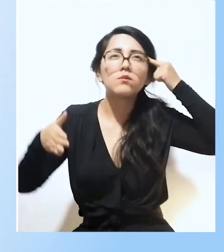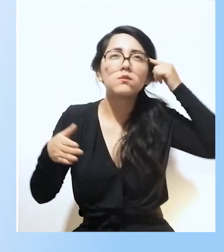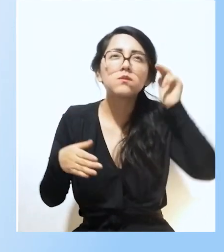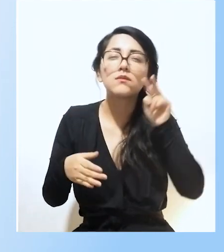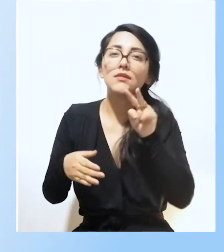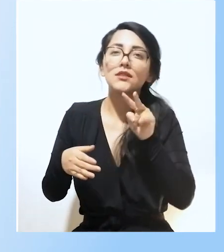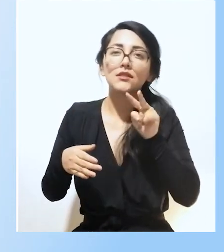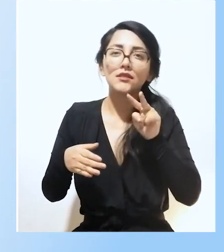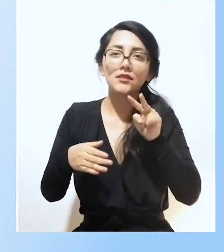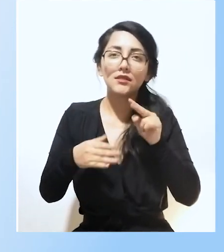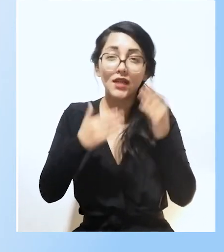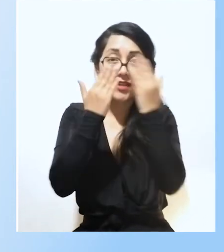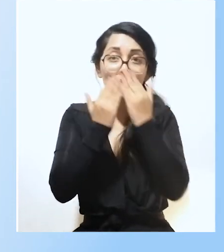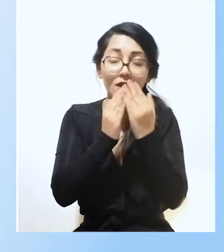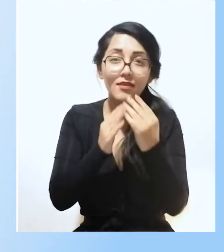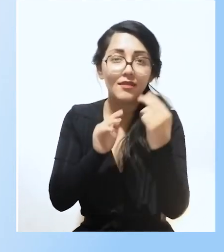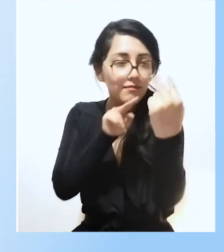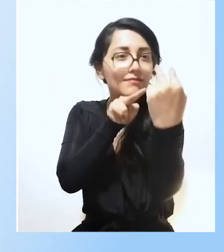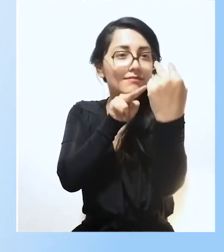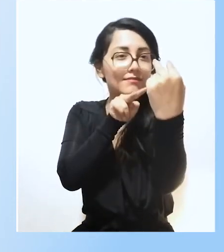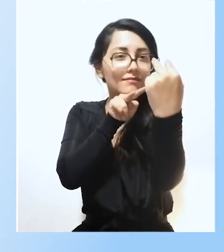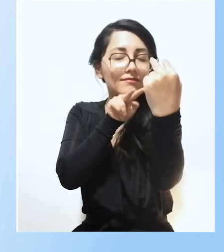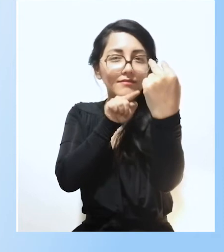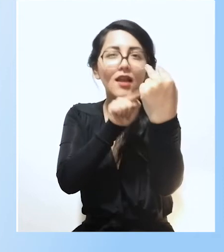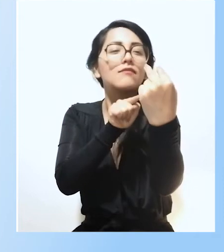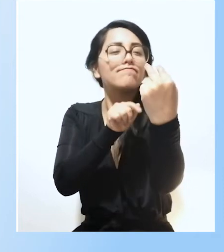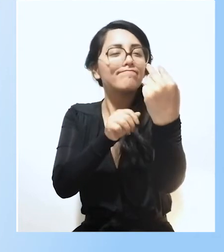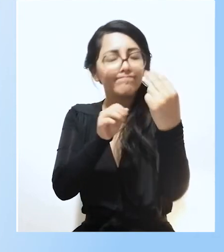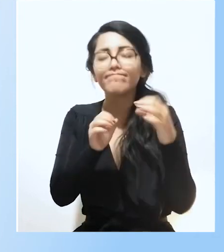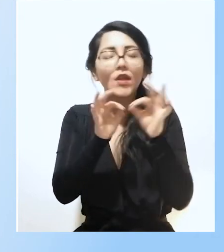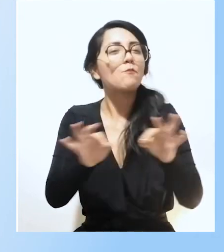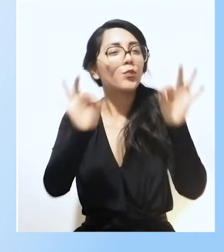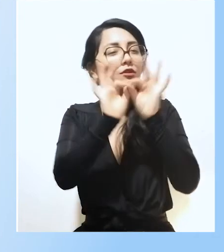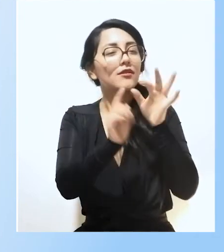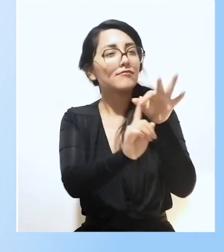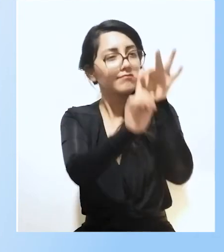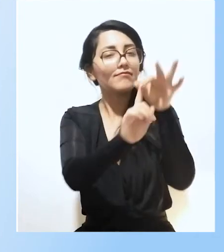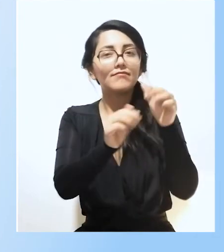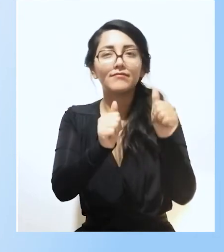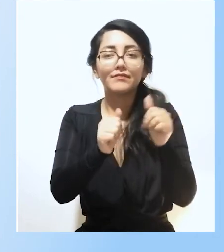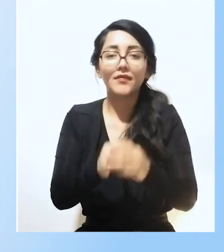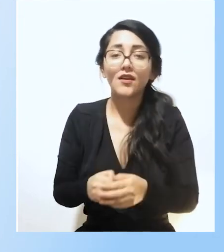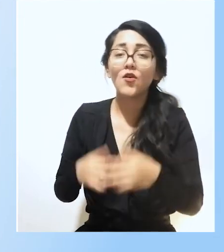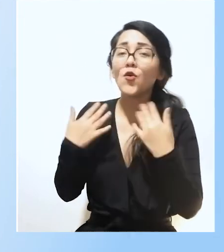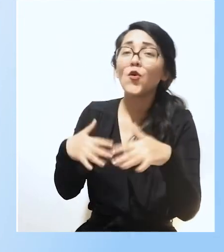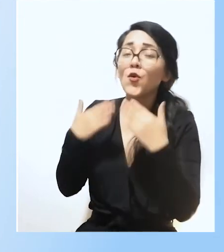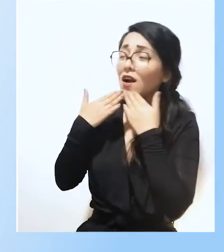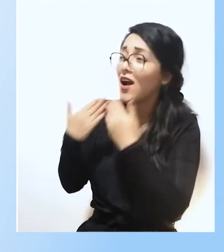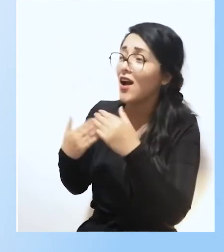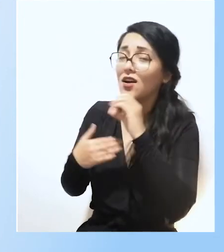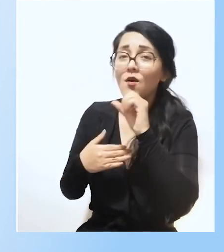a ese alumno que tenemos enfrente, que es para nosotros tan especial. Gracias, Olga. Qué interesante lo que